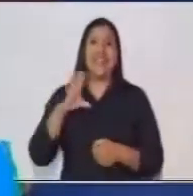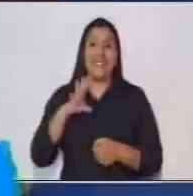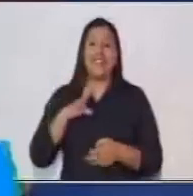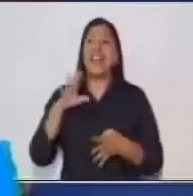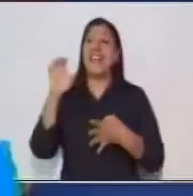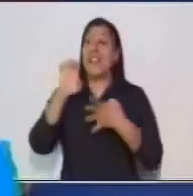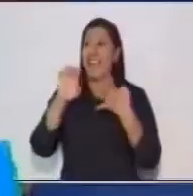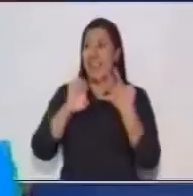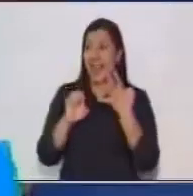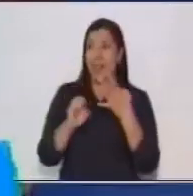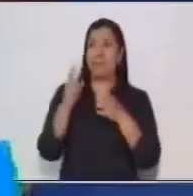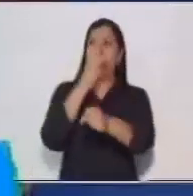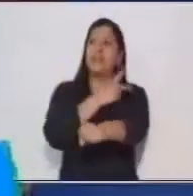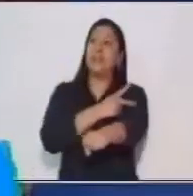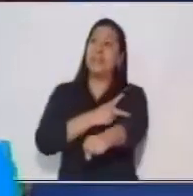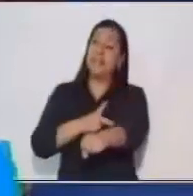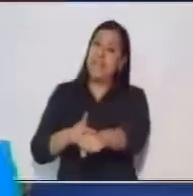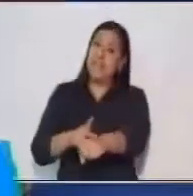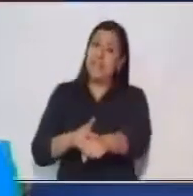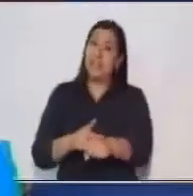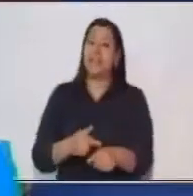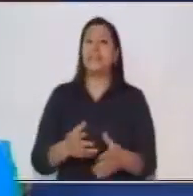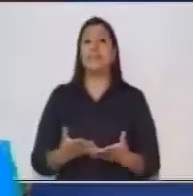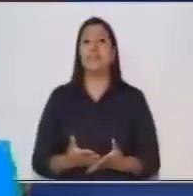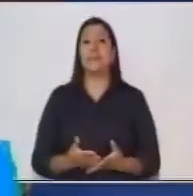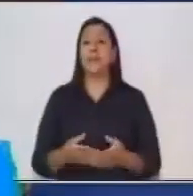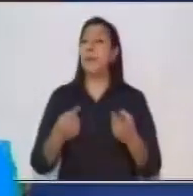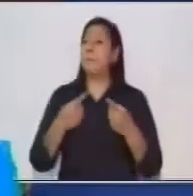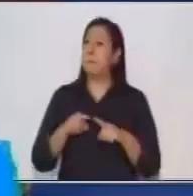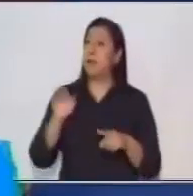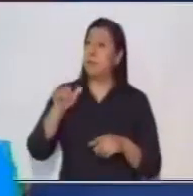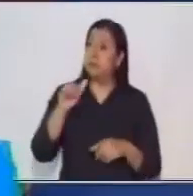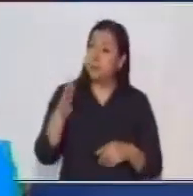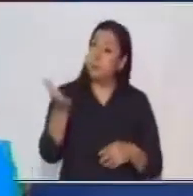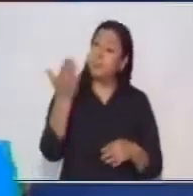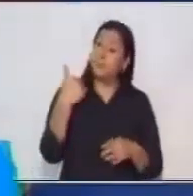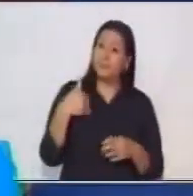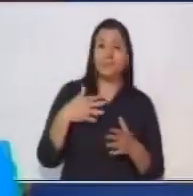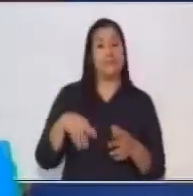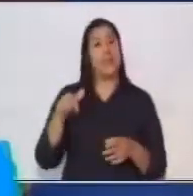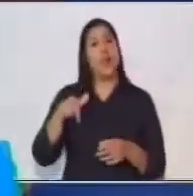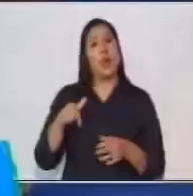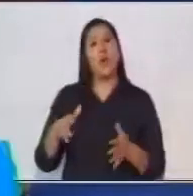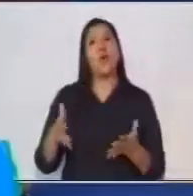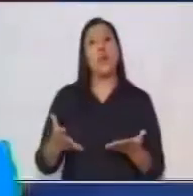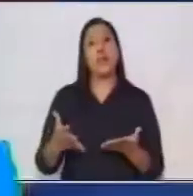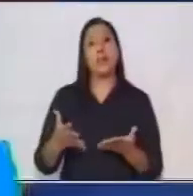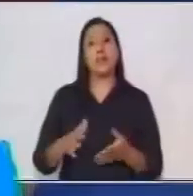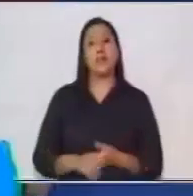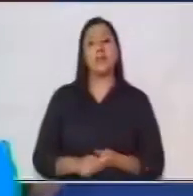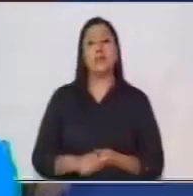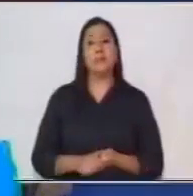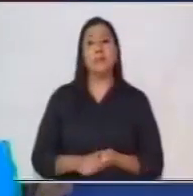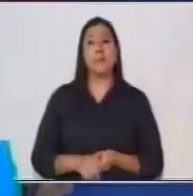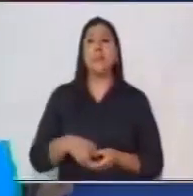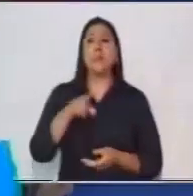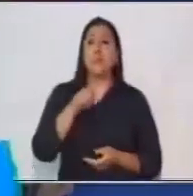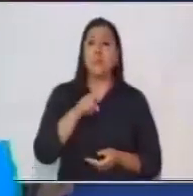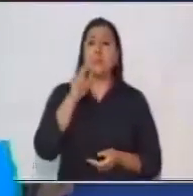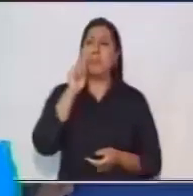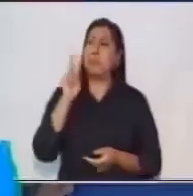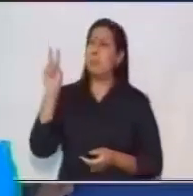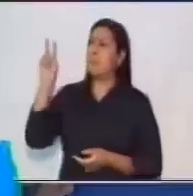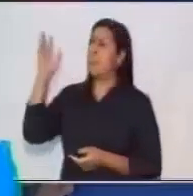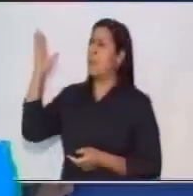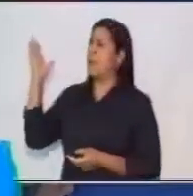del texto narrativo. Pero quiero que me acompañen ustedes en este momento también a que veamos